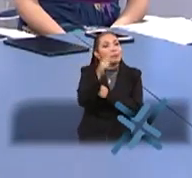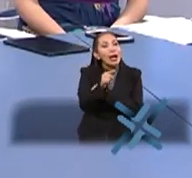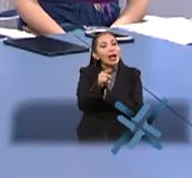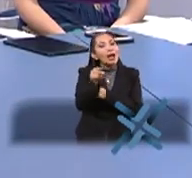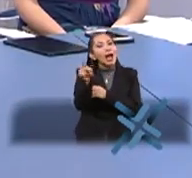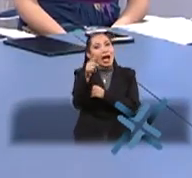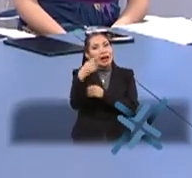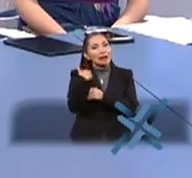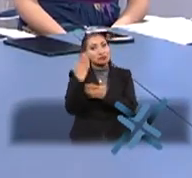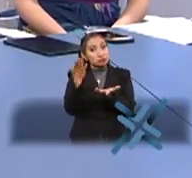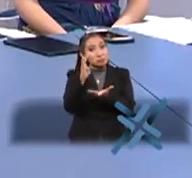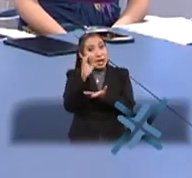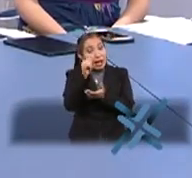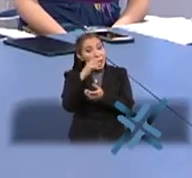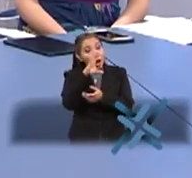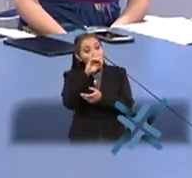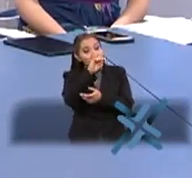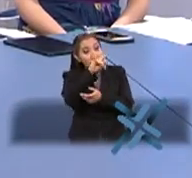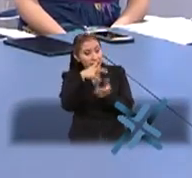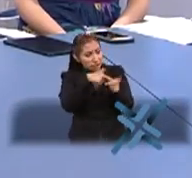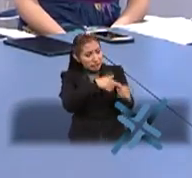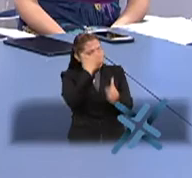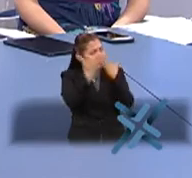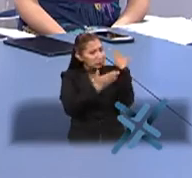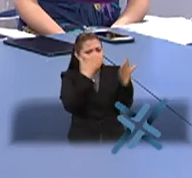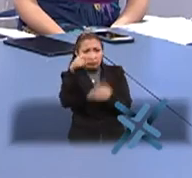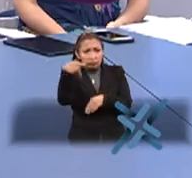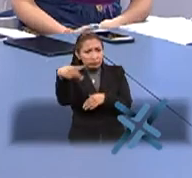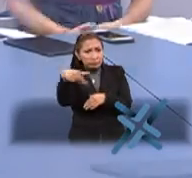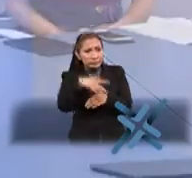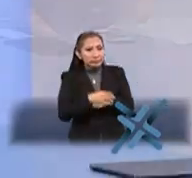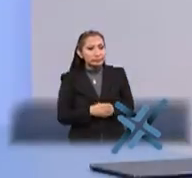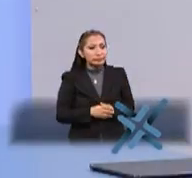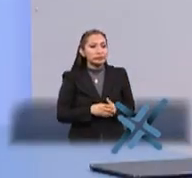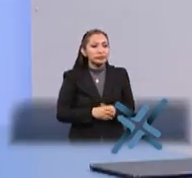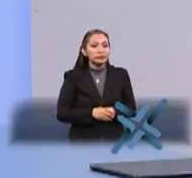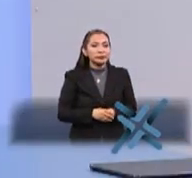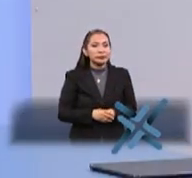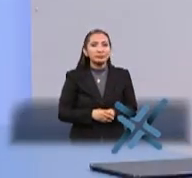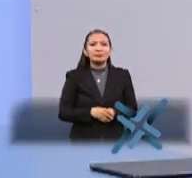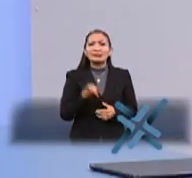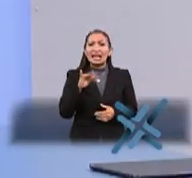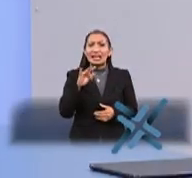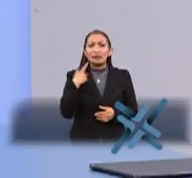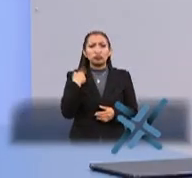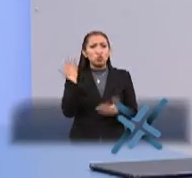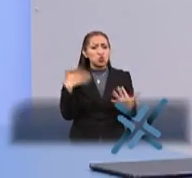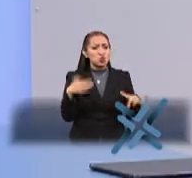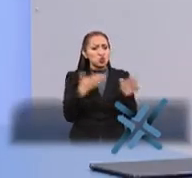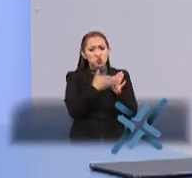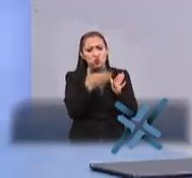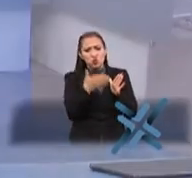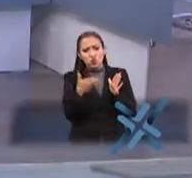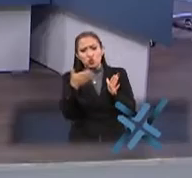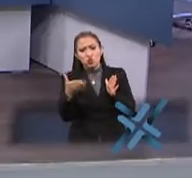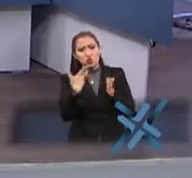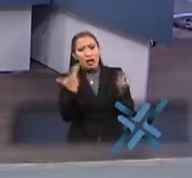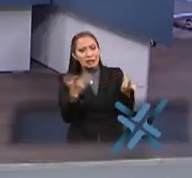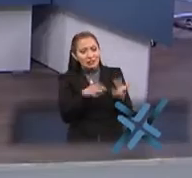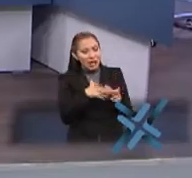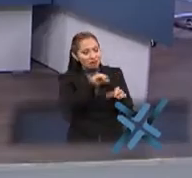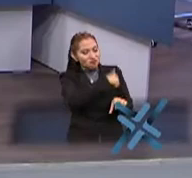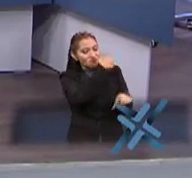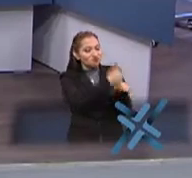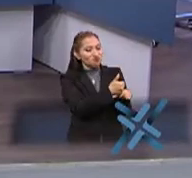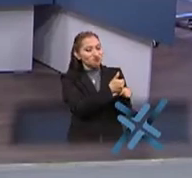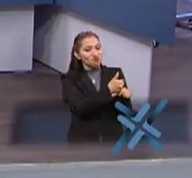algún momento busque una beca CONACYT y continúe con sus estudios. Iris, ha sido todo un viaje esto de la creación de la Agencia Informativa